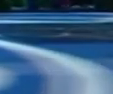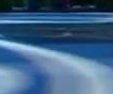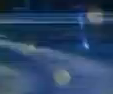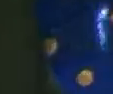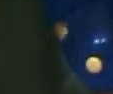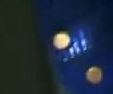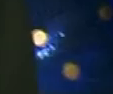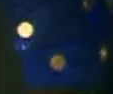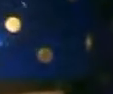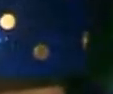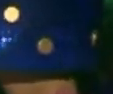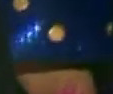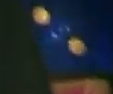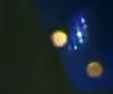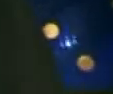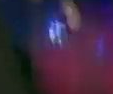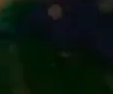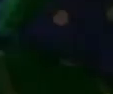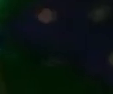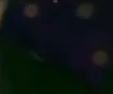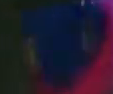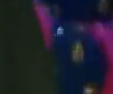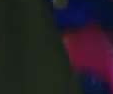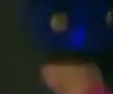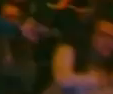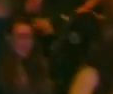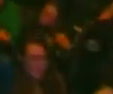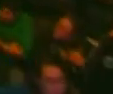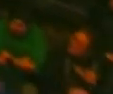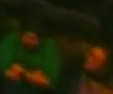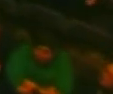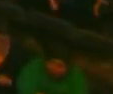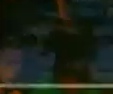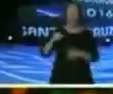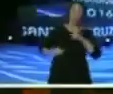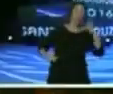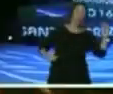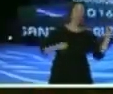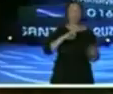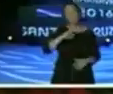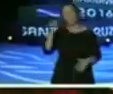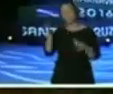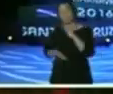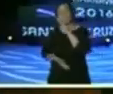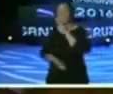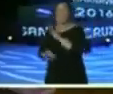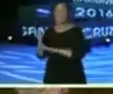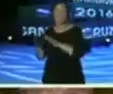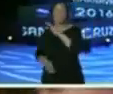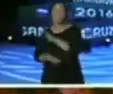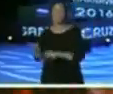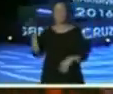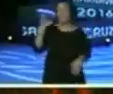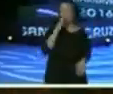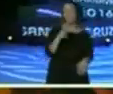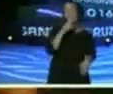Vamos arriba, esto que dice así. Y ya nos vamos, ya nos marchamos, porque